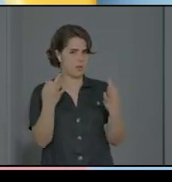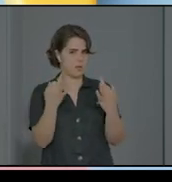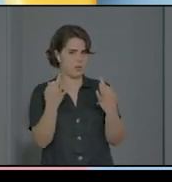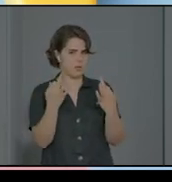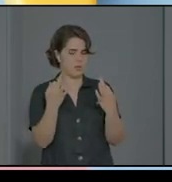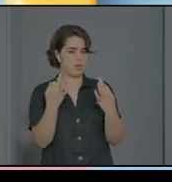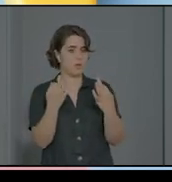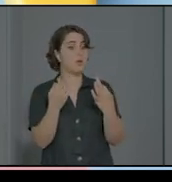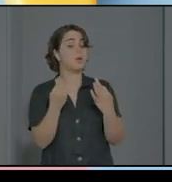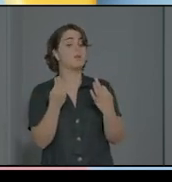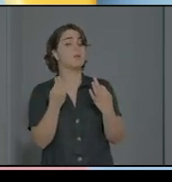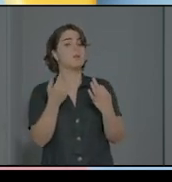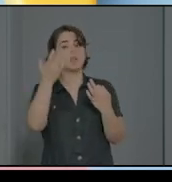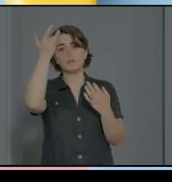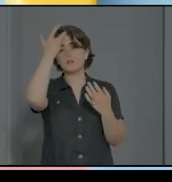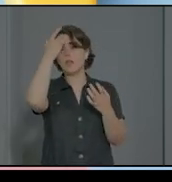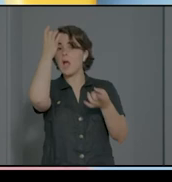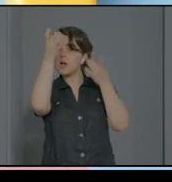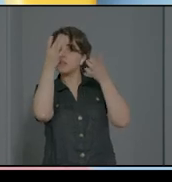actividades neuronales no están sincronizadas.